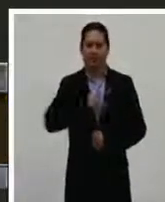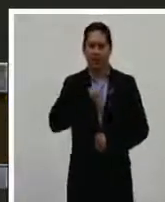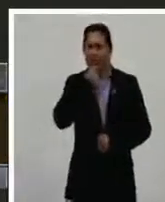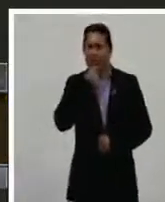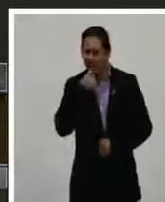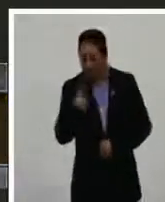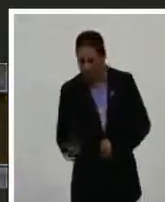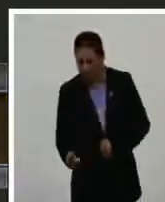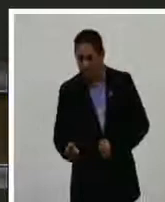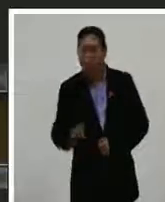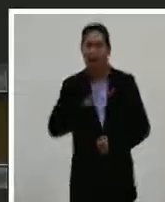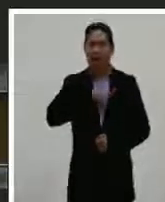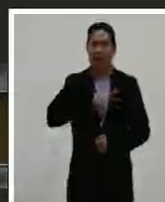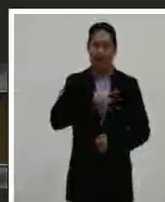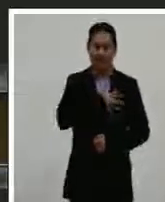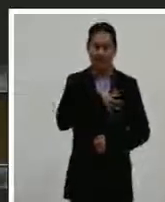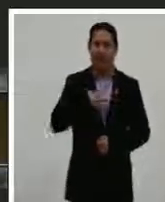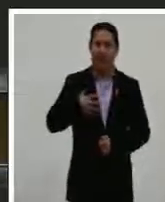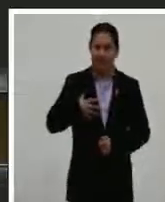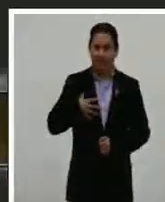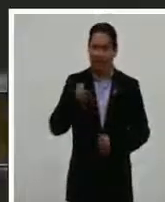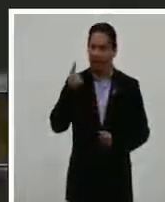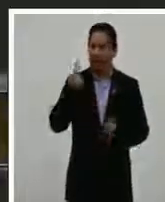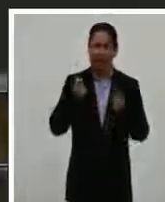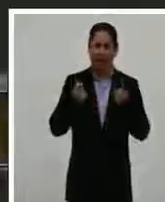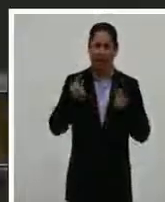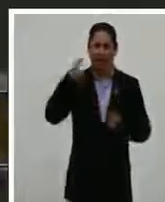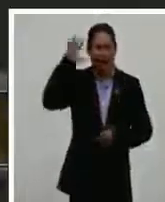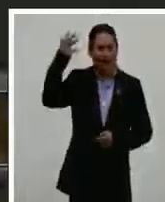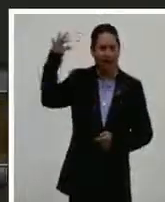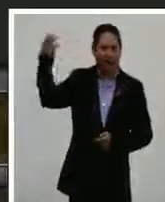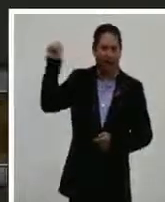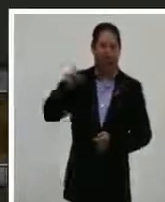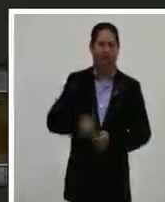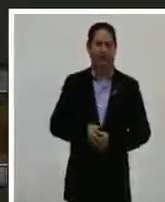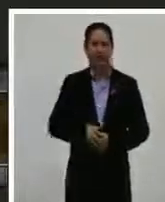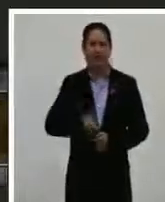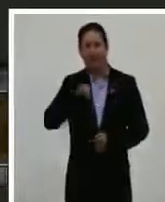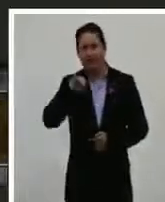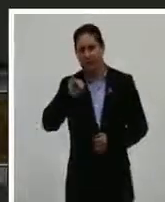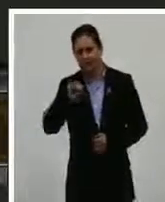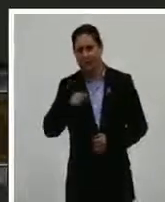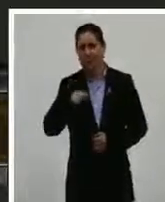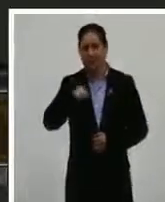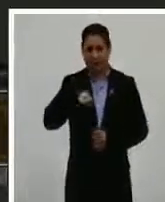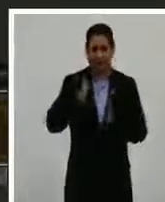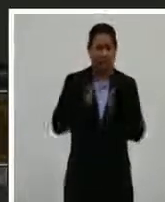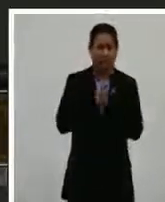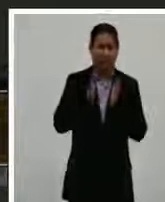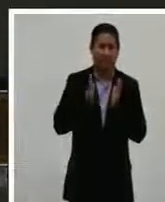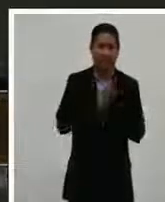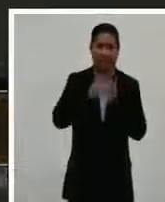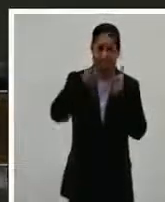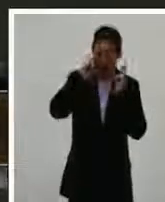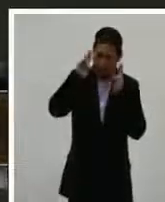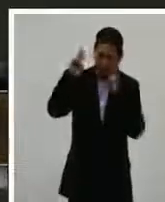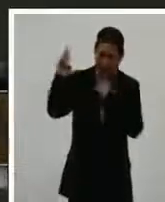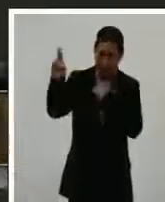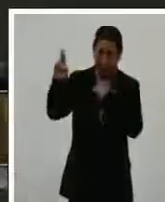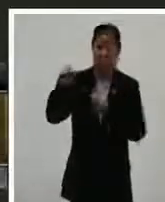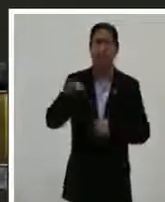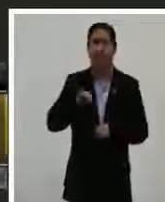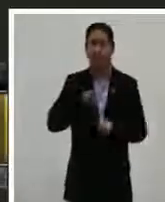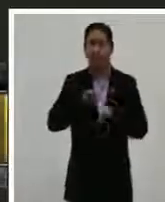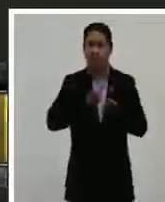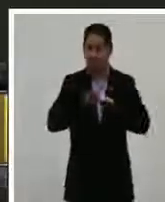cáncer de mama y hay algunas compañeras que han sido destacadas en esa lucha y tengo que reconocer desde luego el